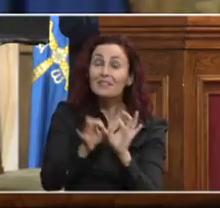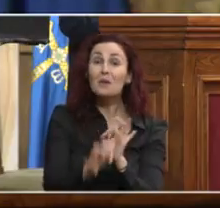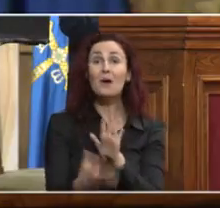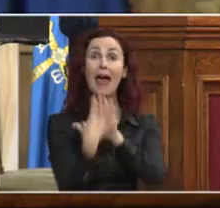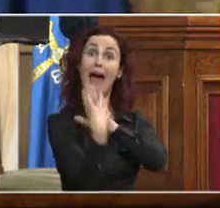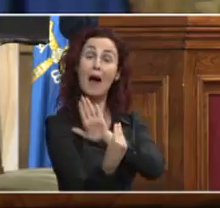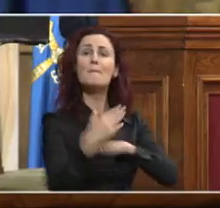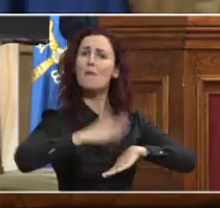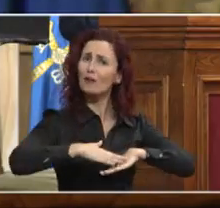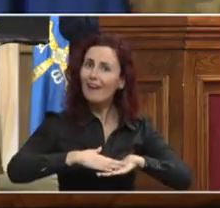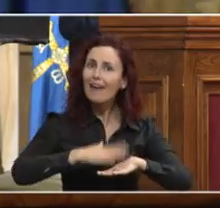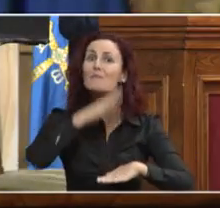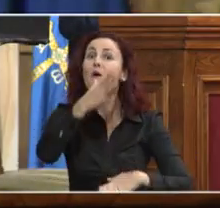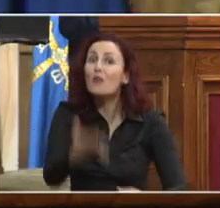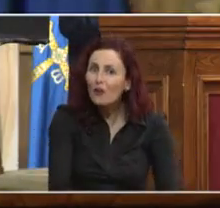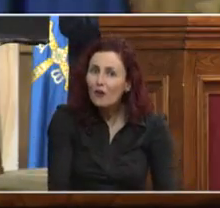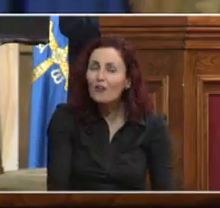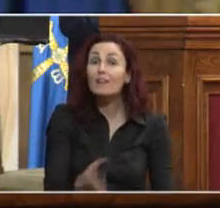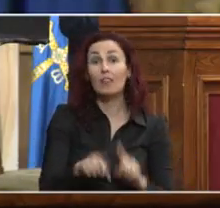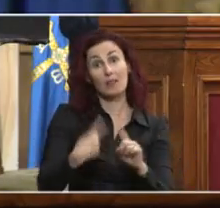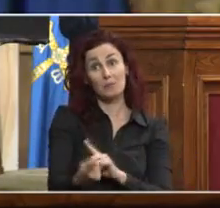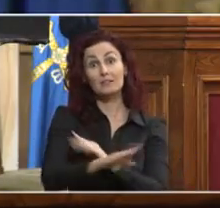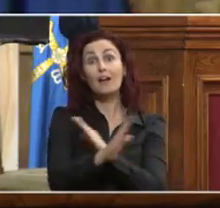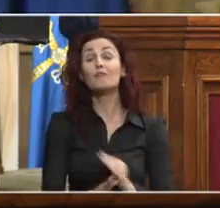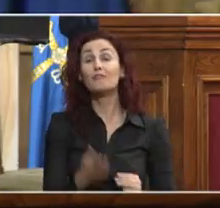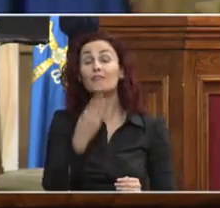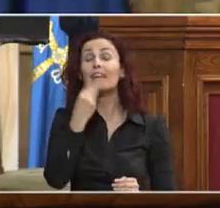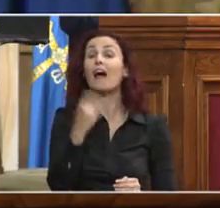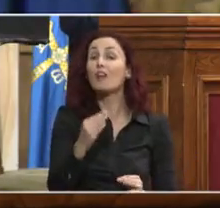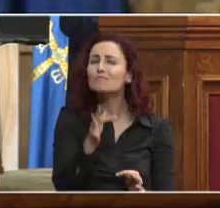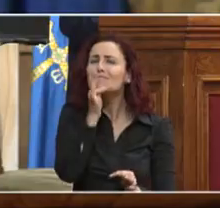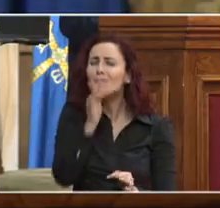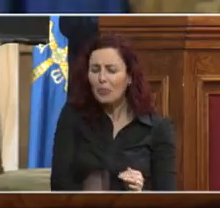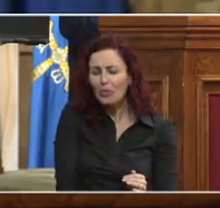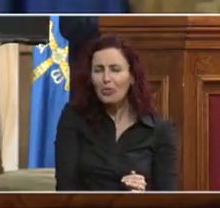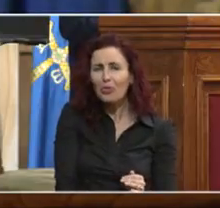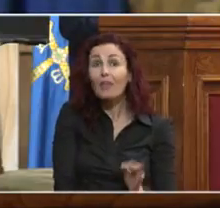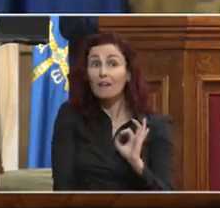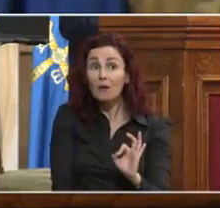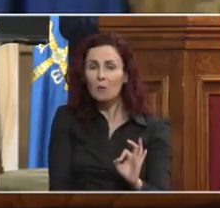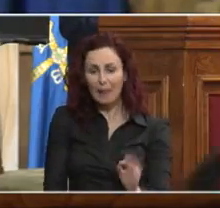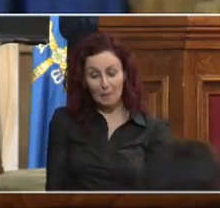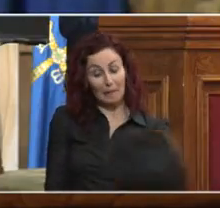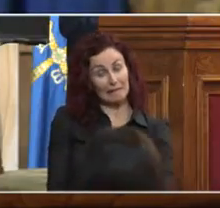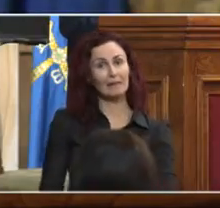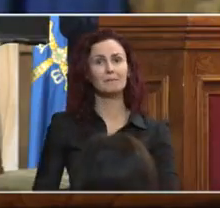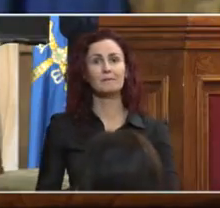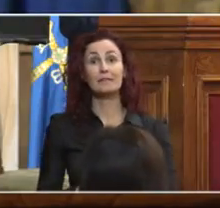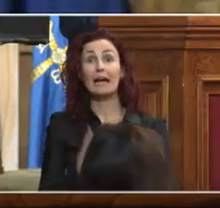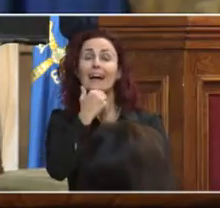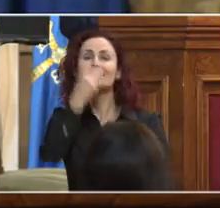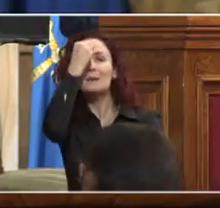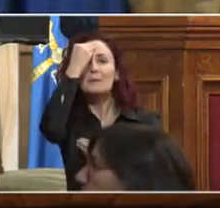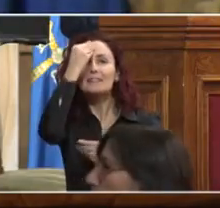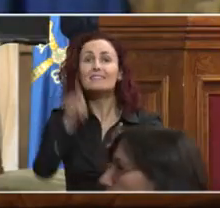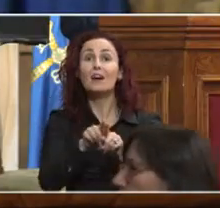los motivos, las razones. Porque después de todo, los chicos, aún los más pequeñitos, son seres pensantes. Casi podríamos